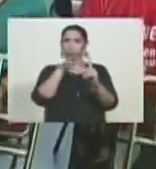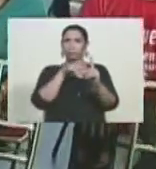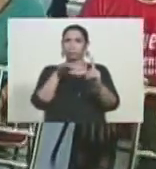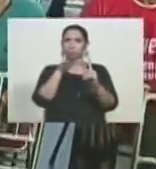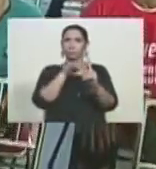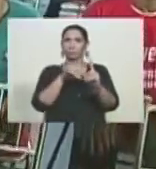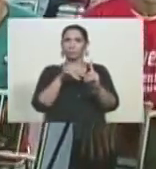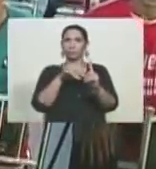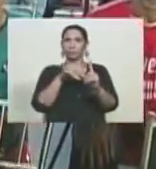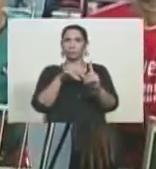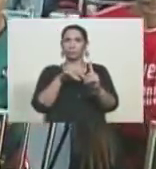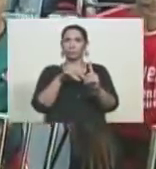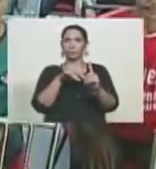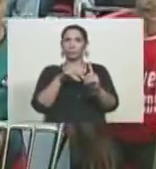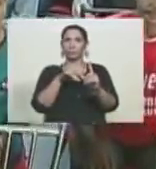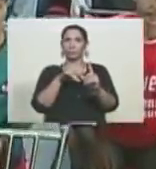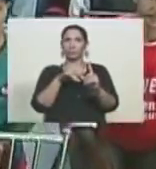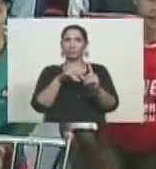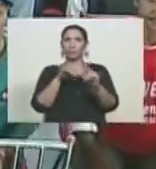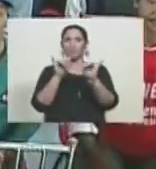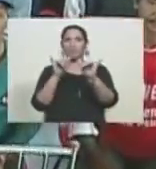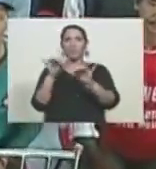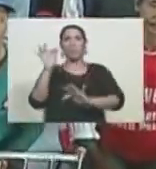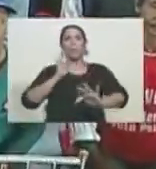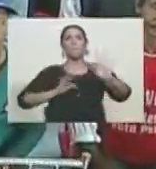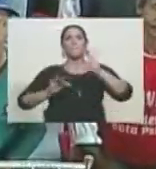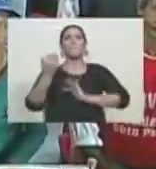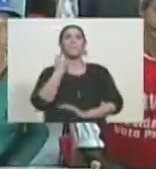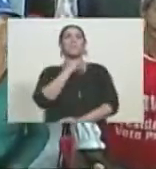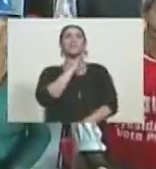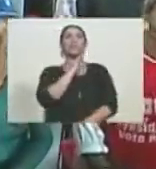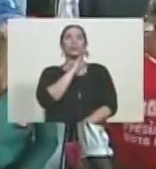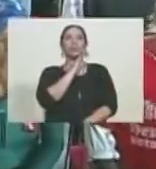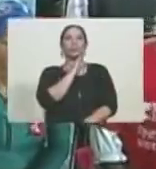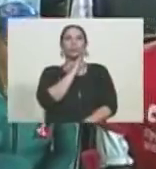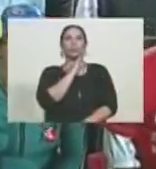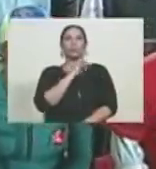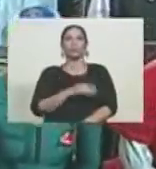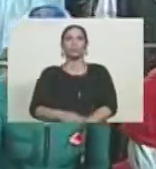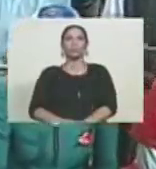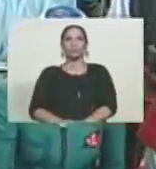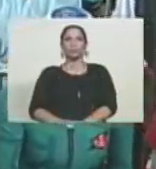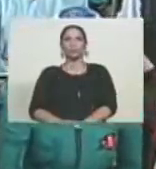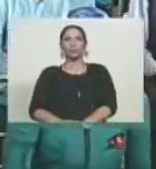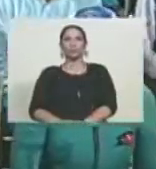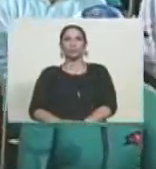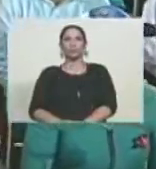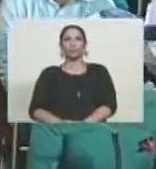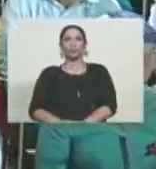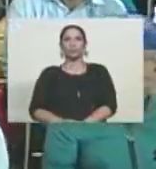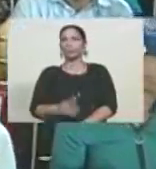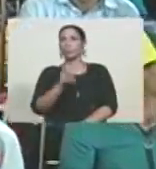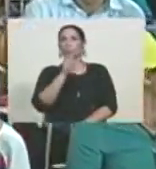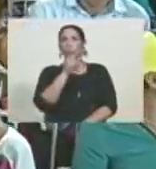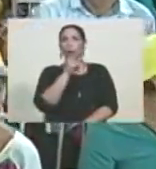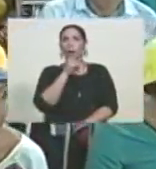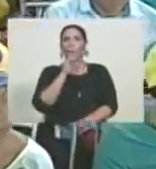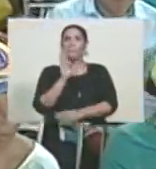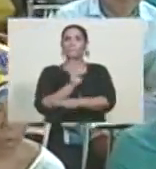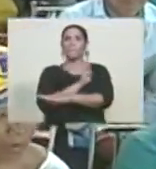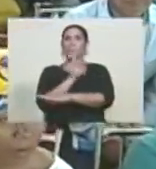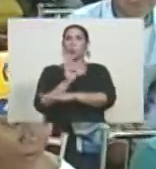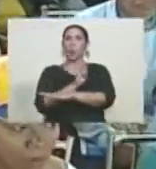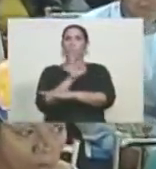por el virus, el mismo virus. Jesús, es el mismo. Si le metemos aquí, no hay un biólogo,